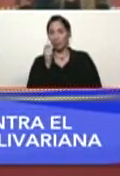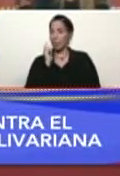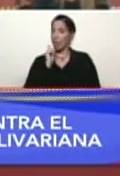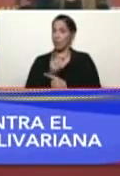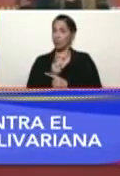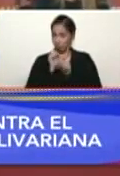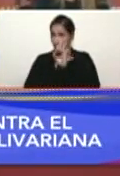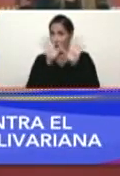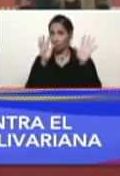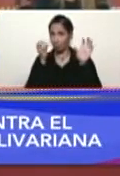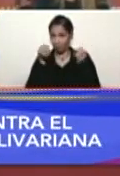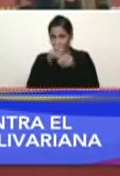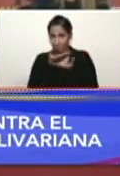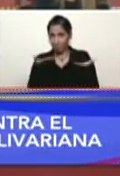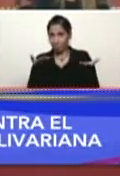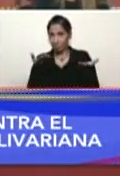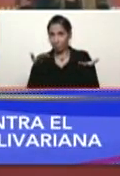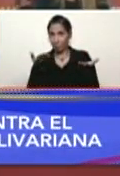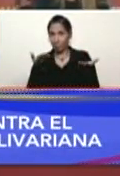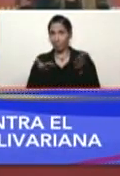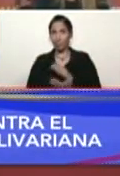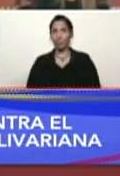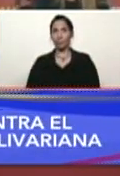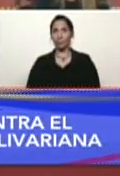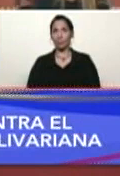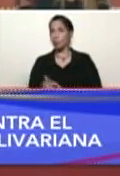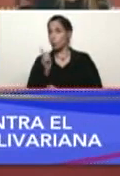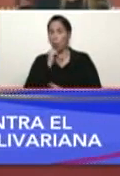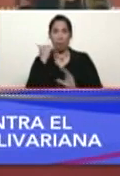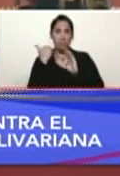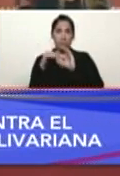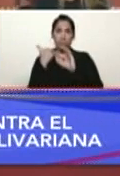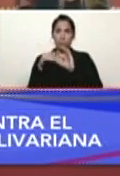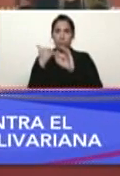¿Estamos claros? ¿No tienen correo electrónico?